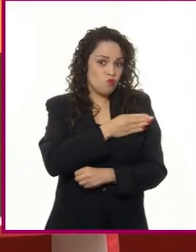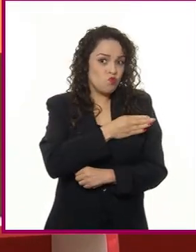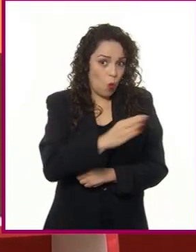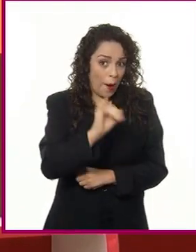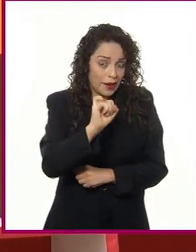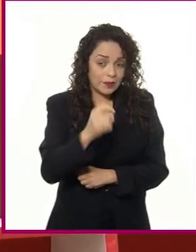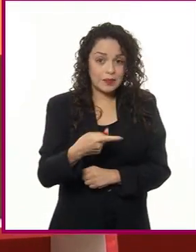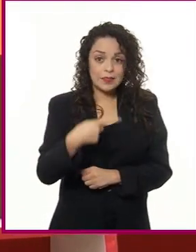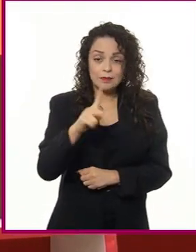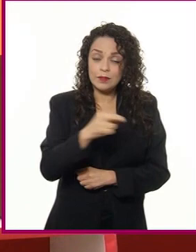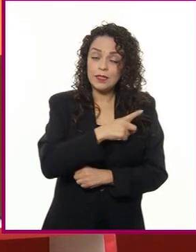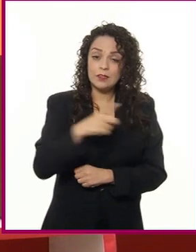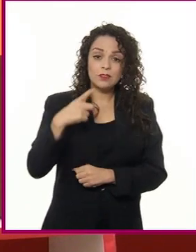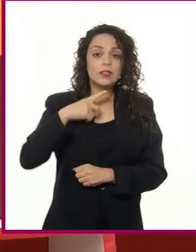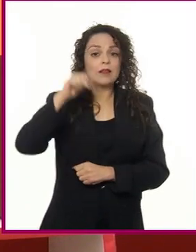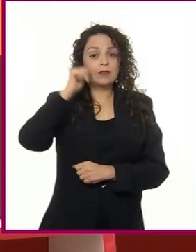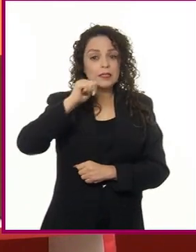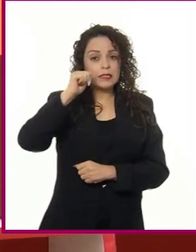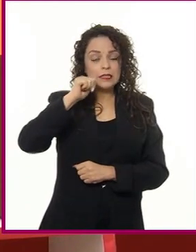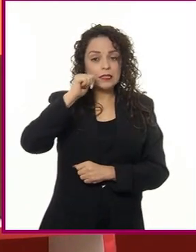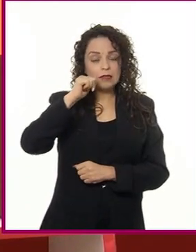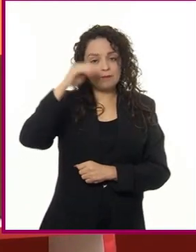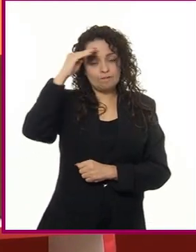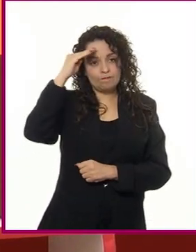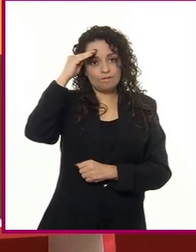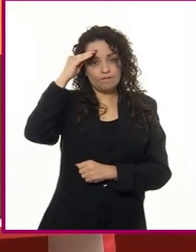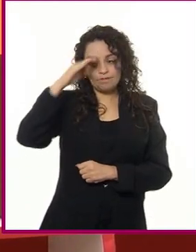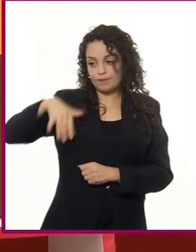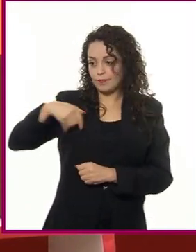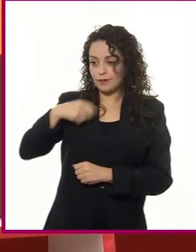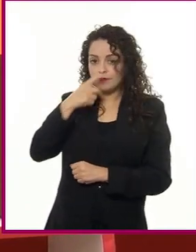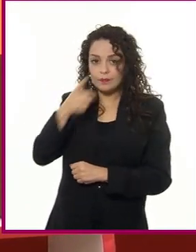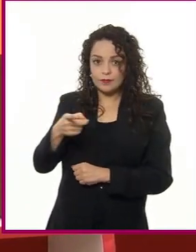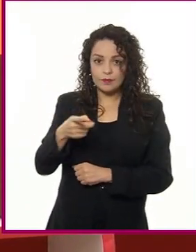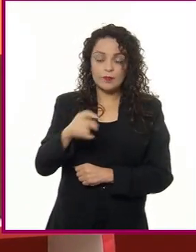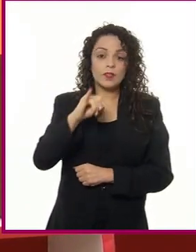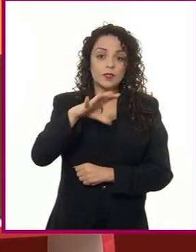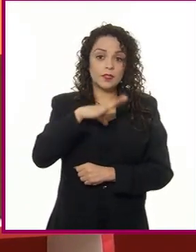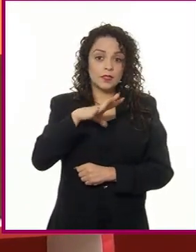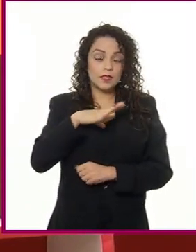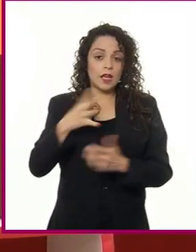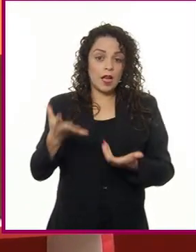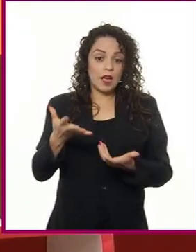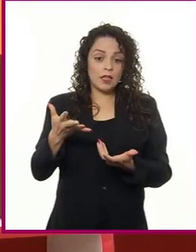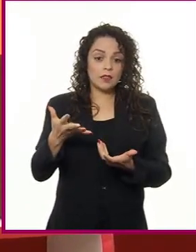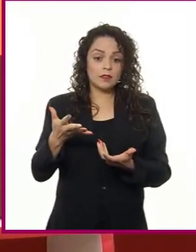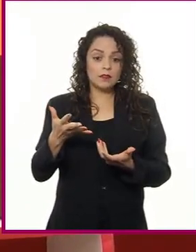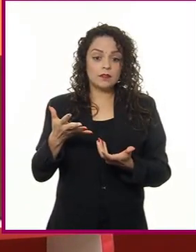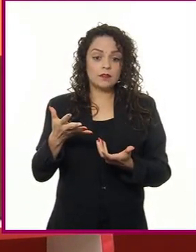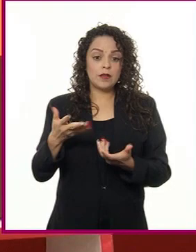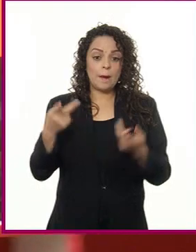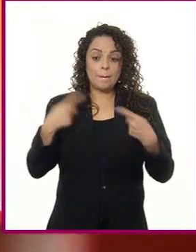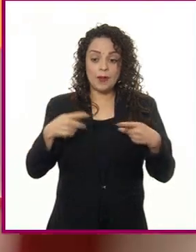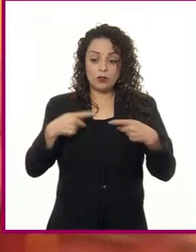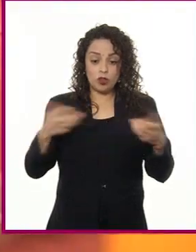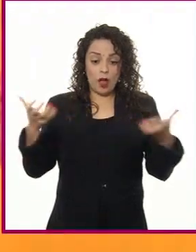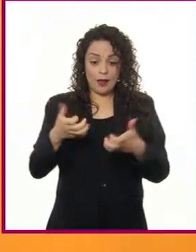siempre debemos considerar lo que acabamos de mencionar y la disponibilidad en el contexto de las y los creadores del